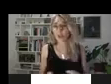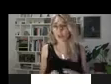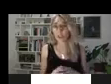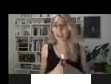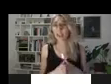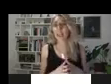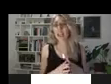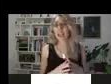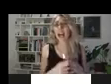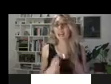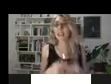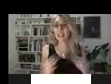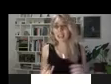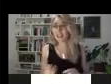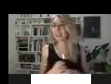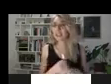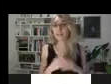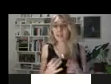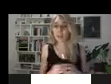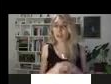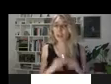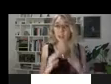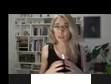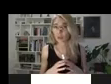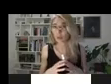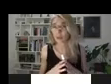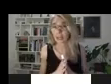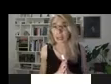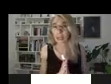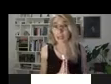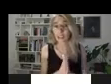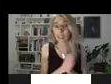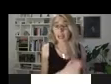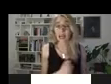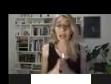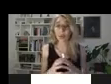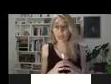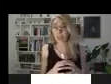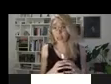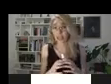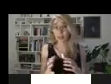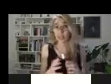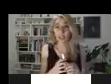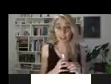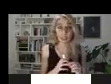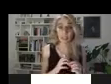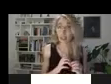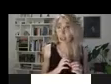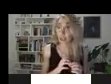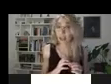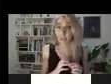de convocatorias que hay vigentes de premios diversos para cada una de las